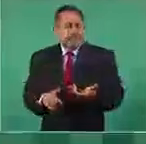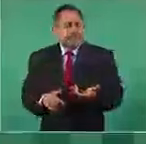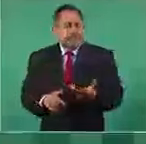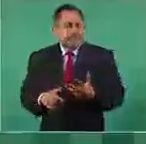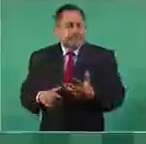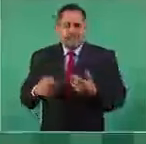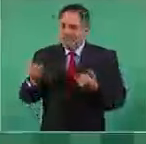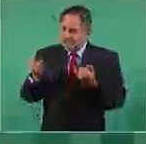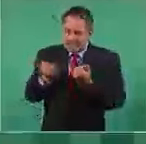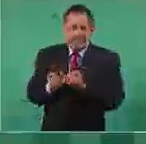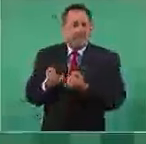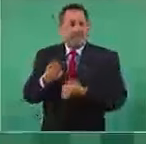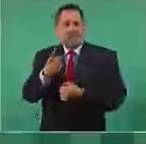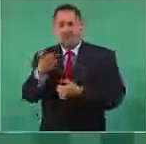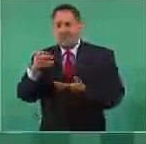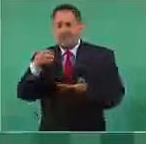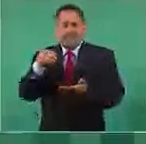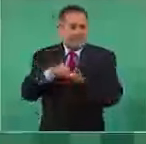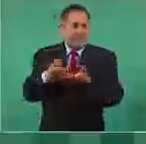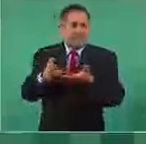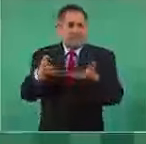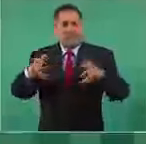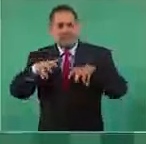$200,000 hectáreas, 80,000,